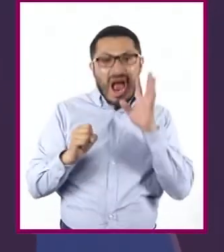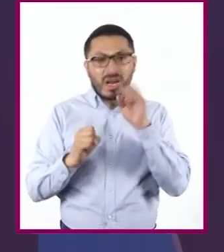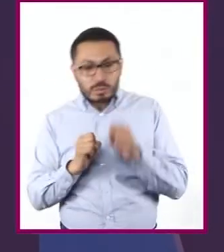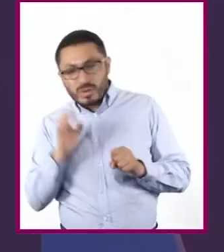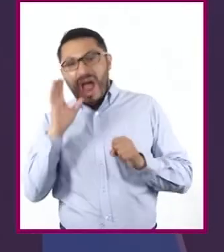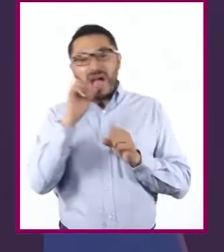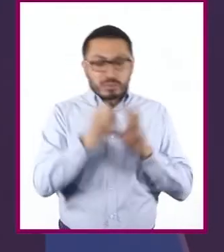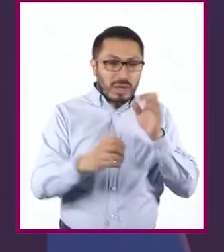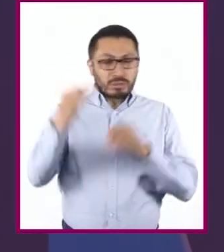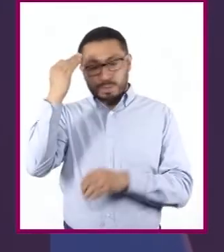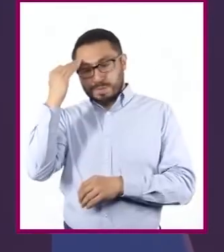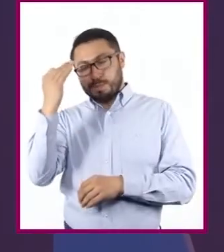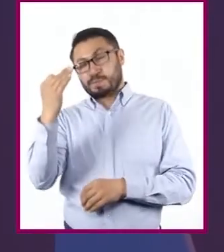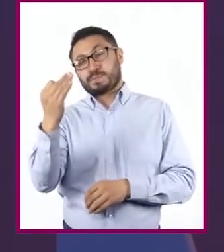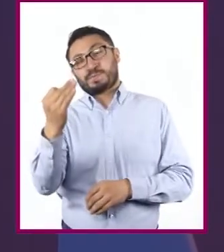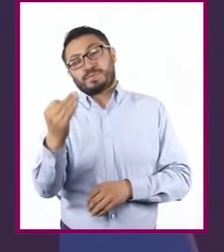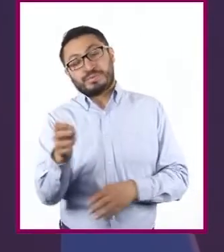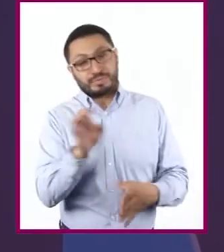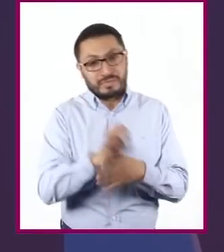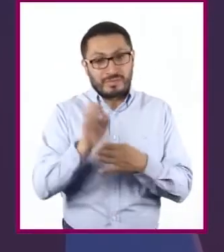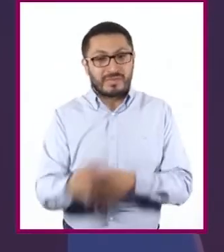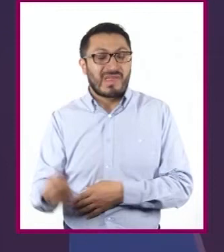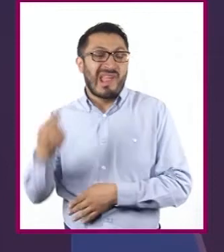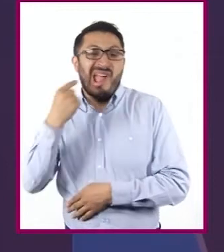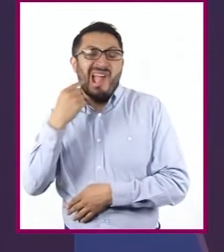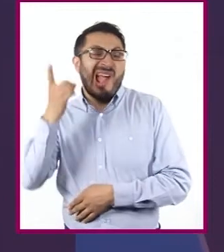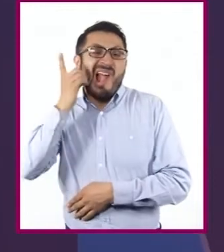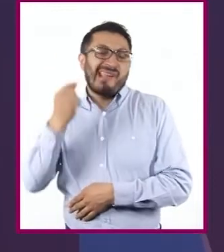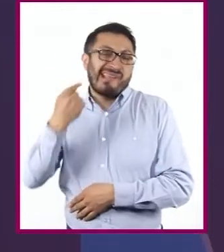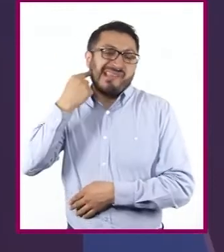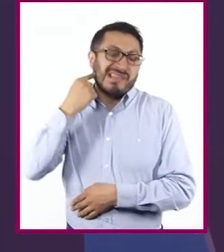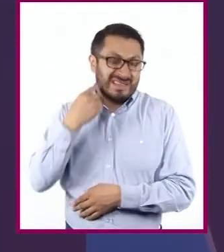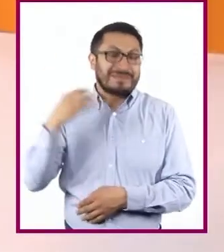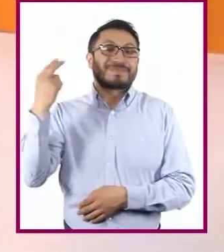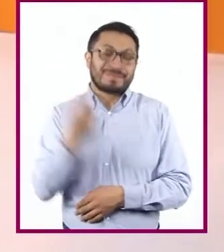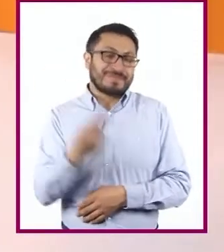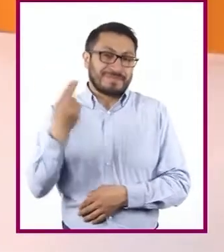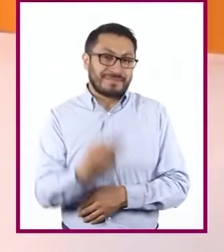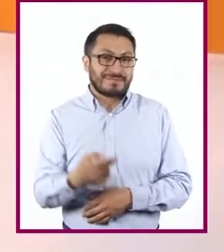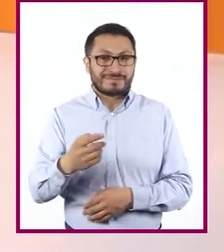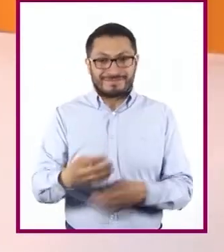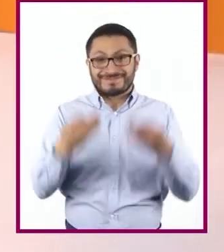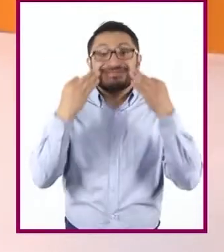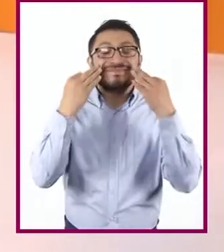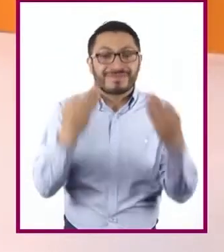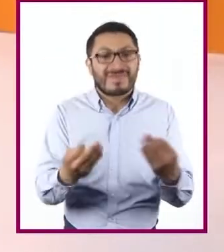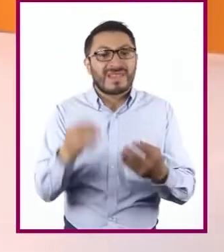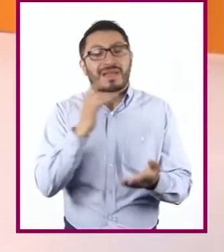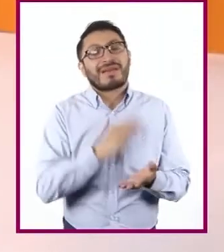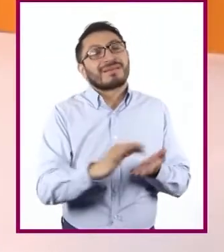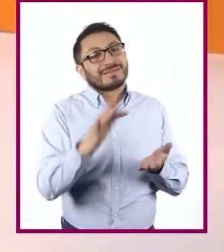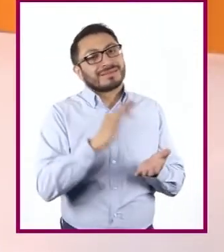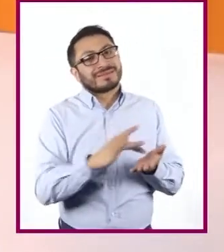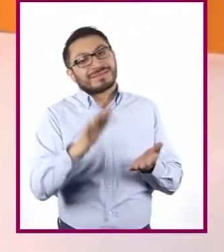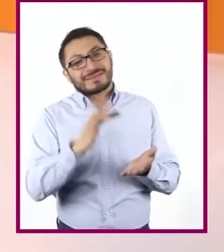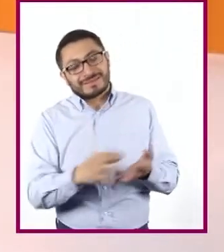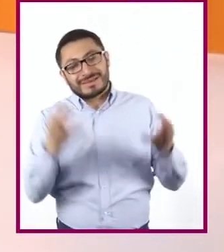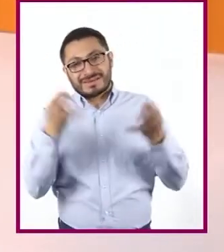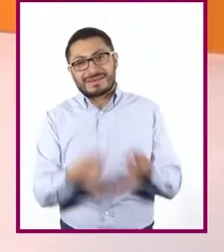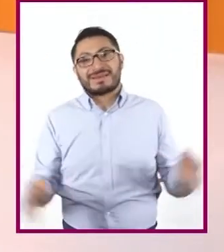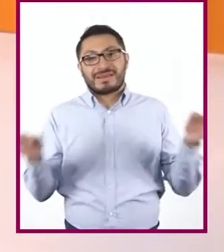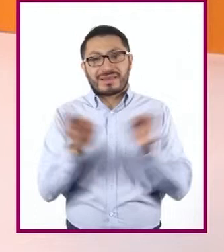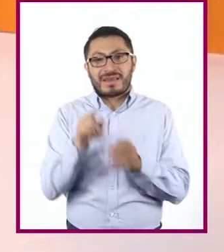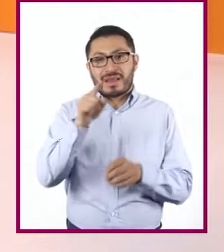Por lo tanto, las muelas del juicio eran necesarias. ¿Se dieron cuenta? Al leer un texto, es importante